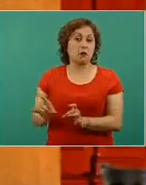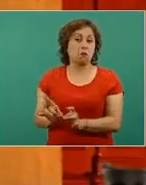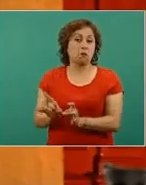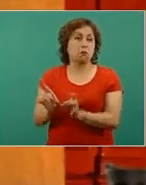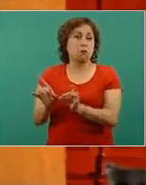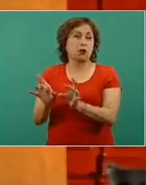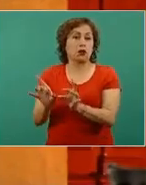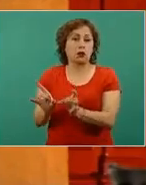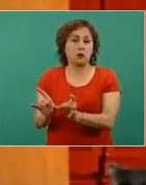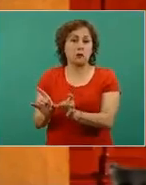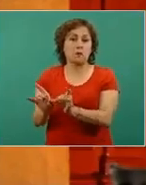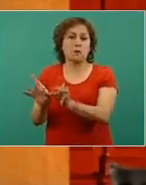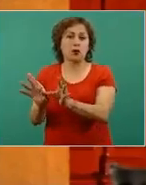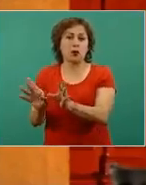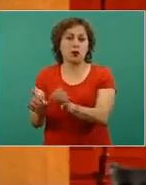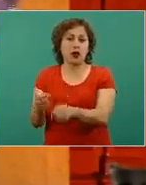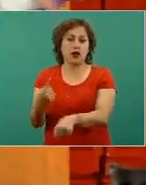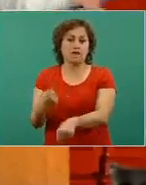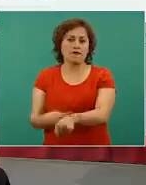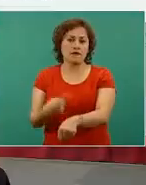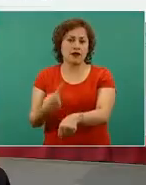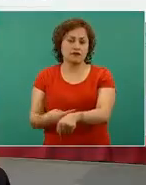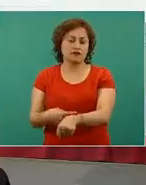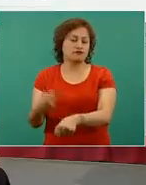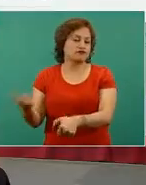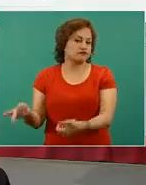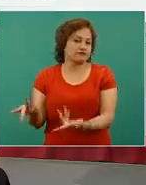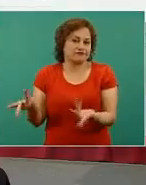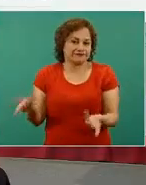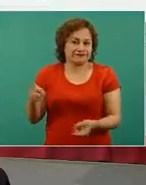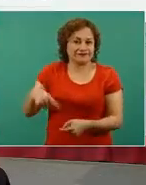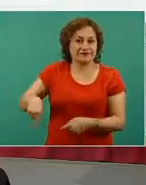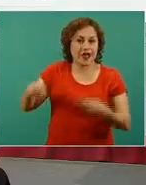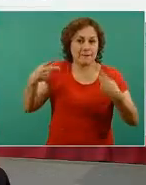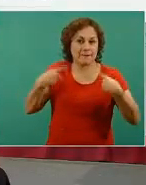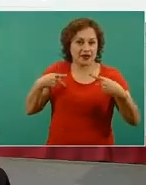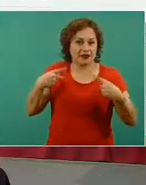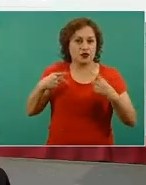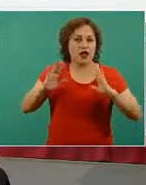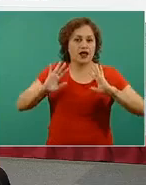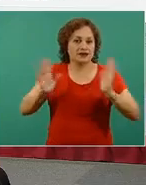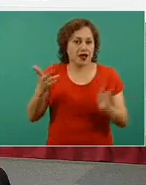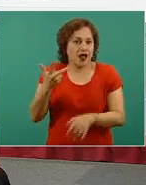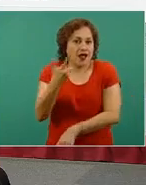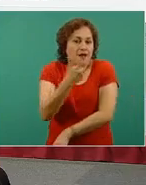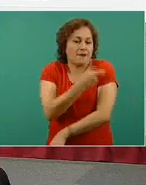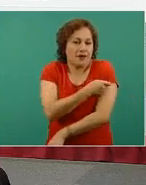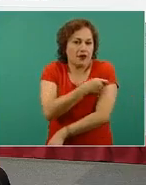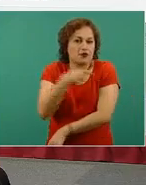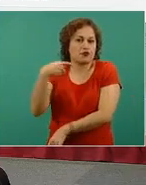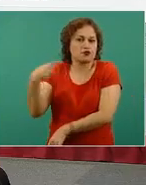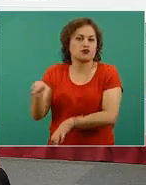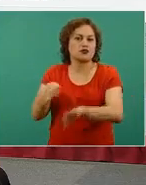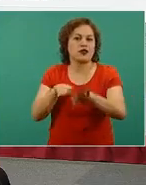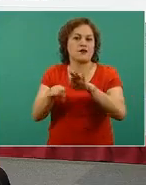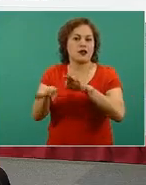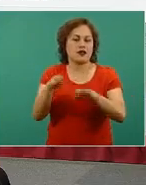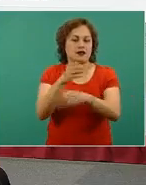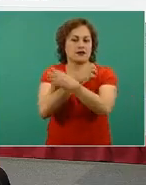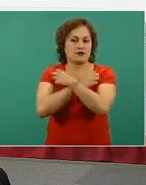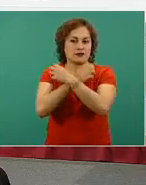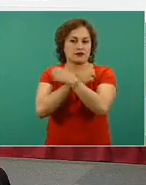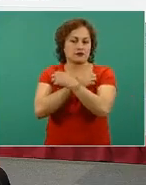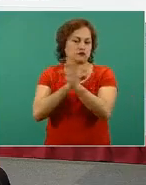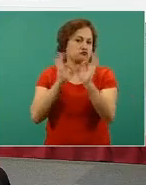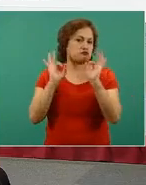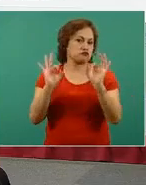transmisión viral mínima y ya vacunado un porcentaje muy importante del personal educativo.